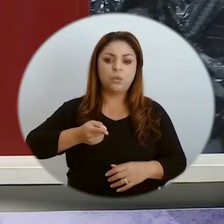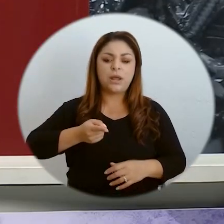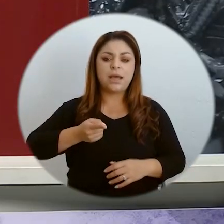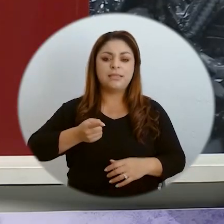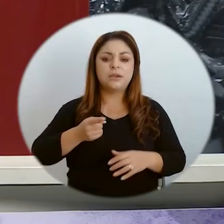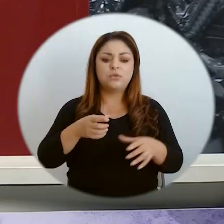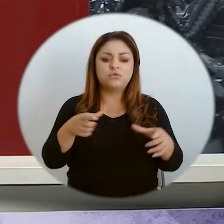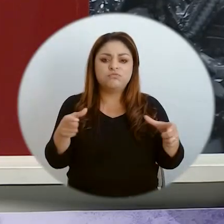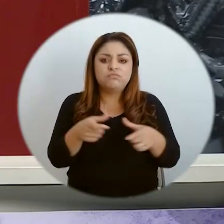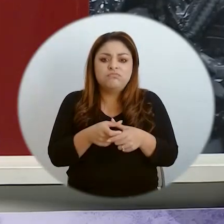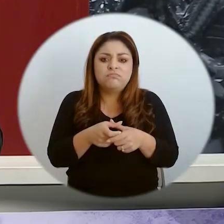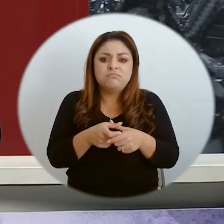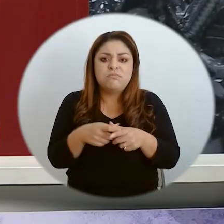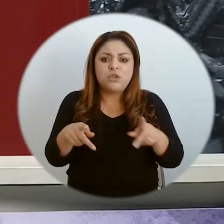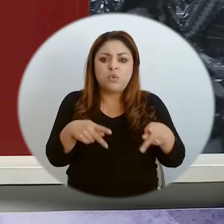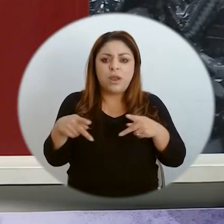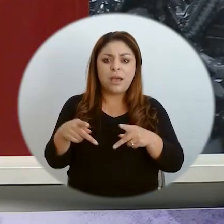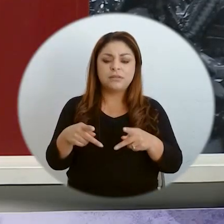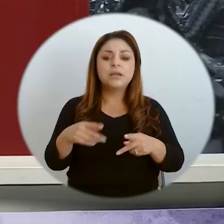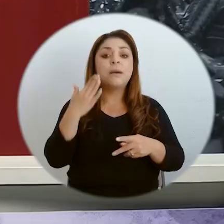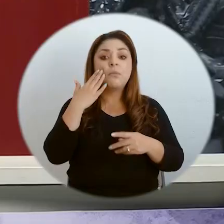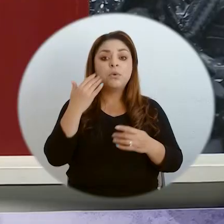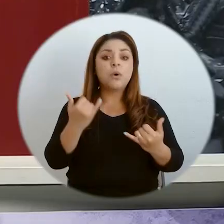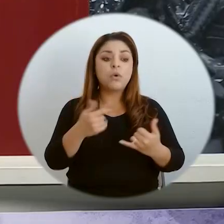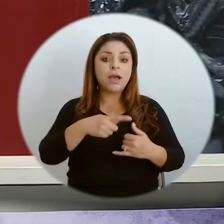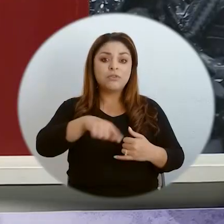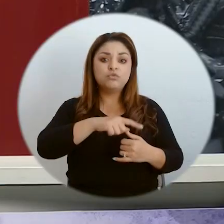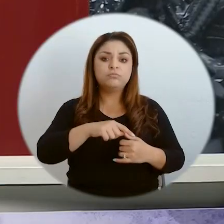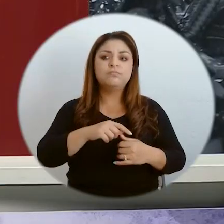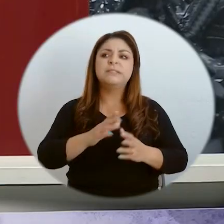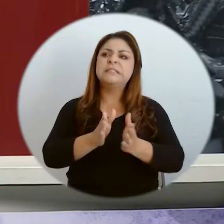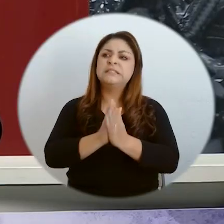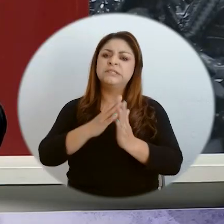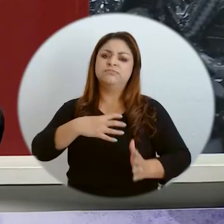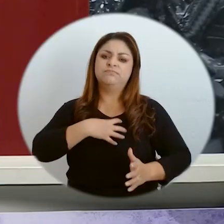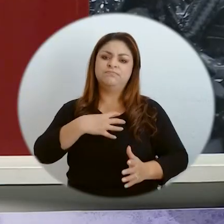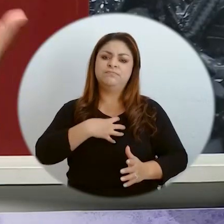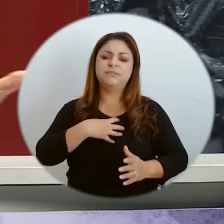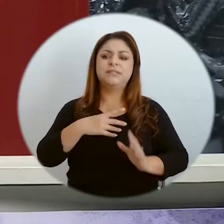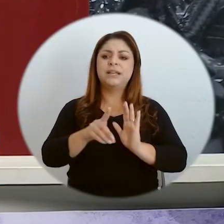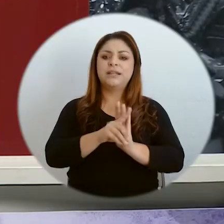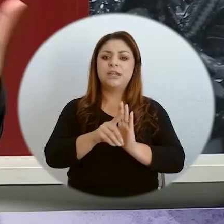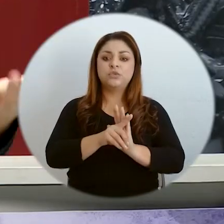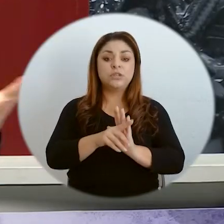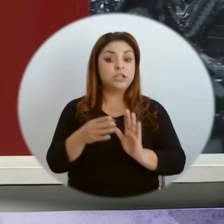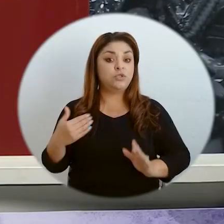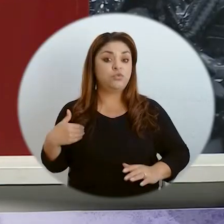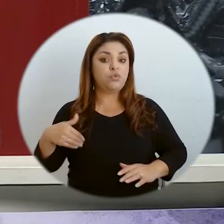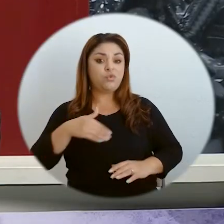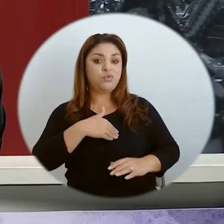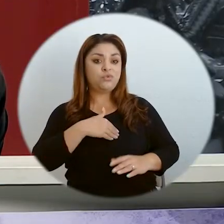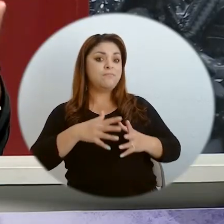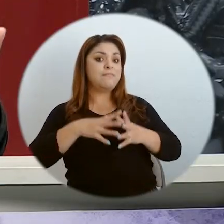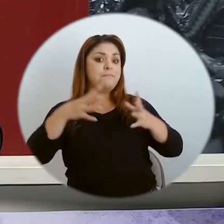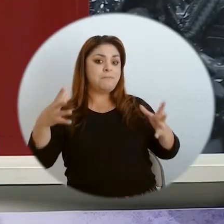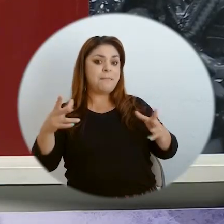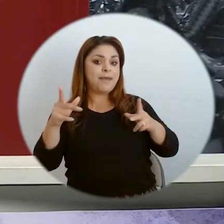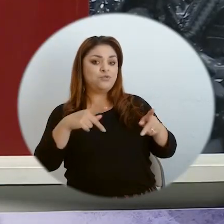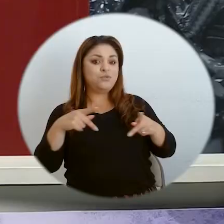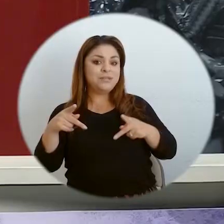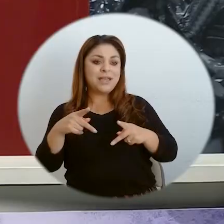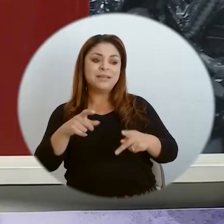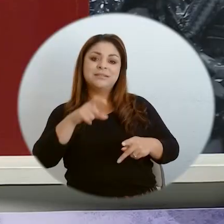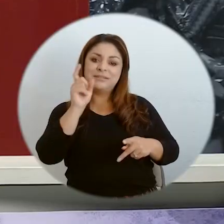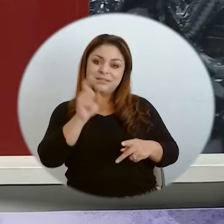las minorías, ¿verdad? Ajá. ¿Por qué las minorías ahora están reivindicando tantos derechos y por qué nosotros como mayorías tenemos que acatar